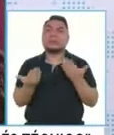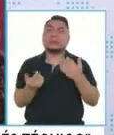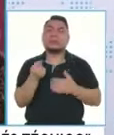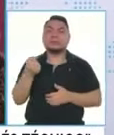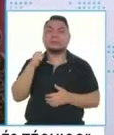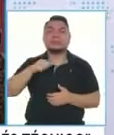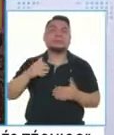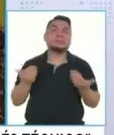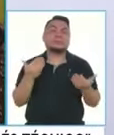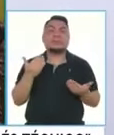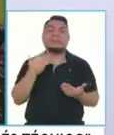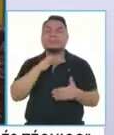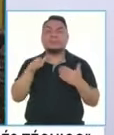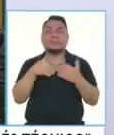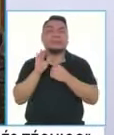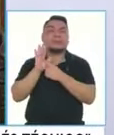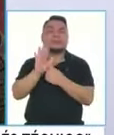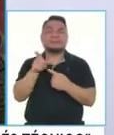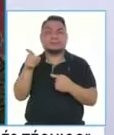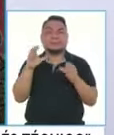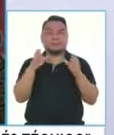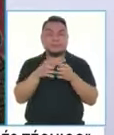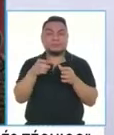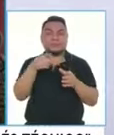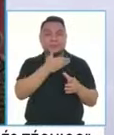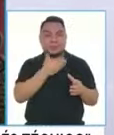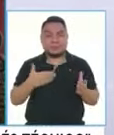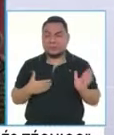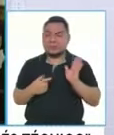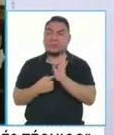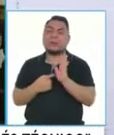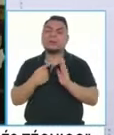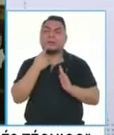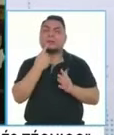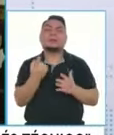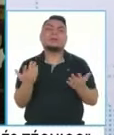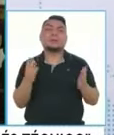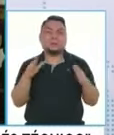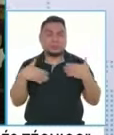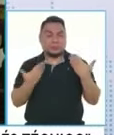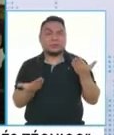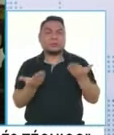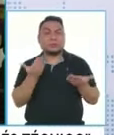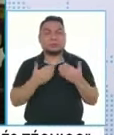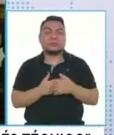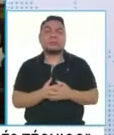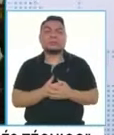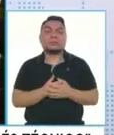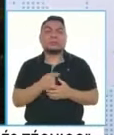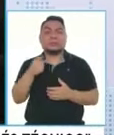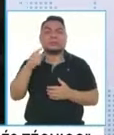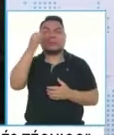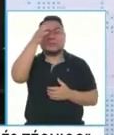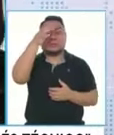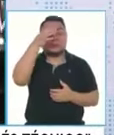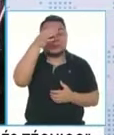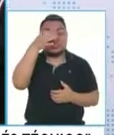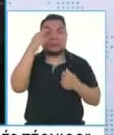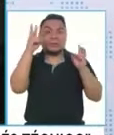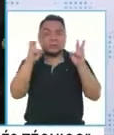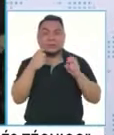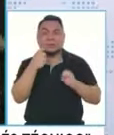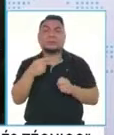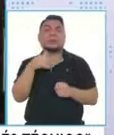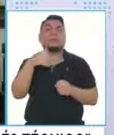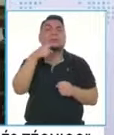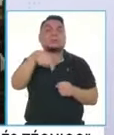ver la medida presentada por el Ejecutivo y definir, yo creo, que podría ser hora de el tema de la